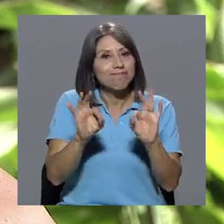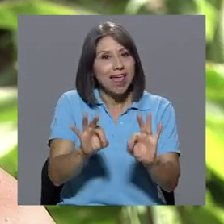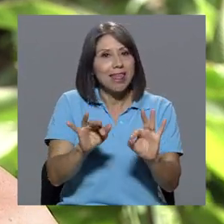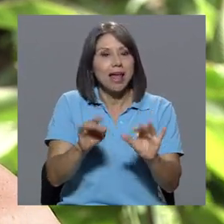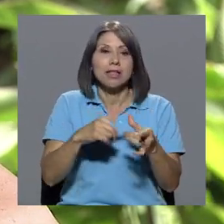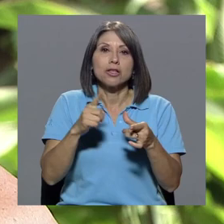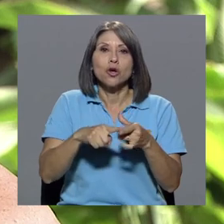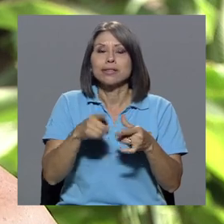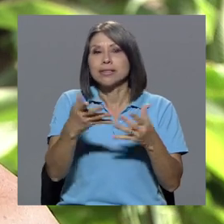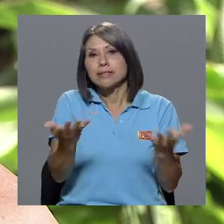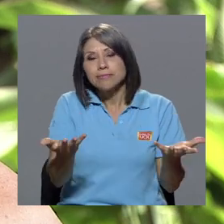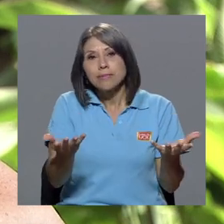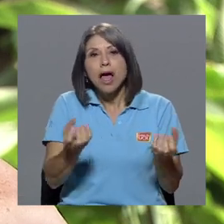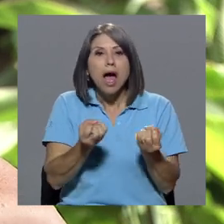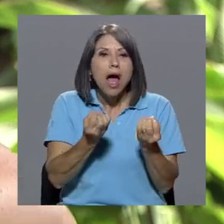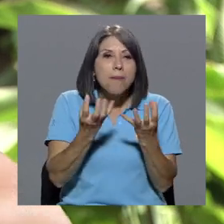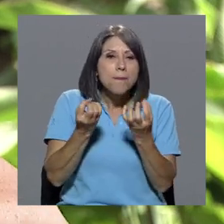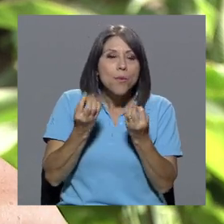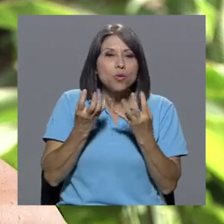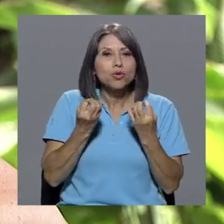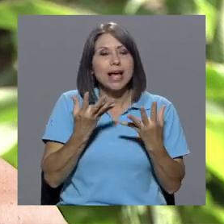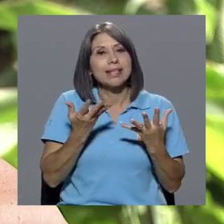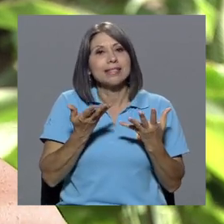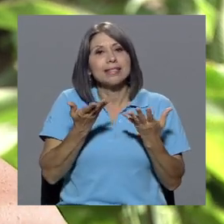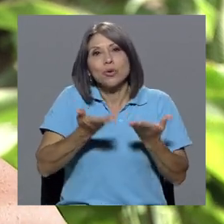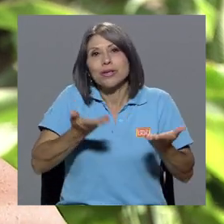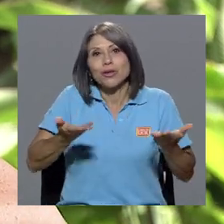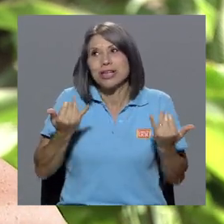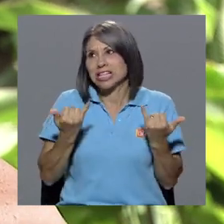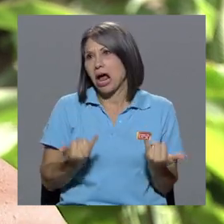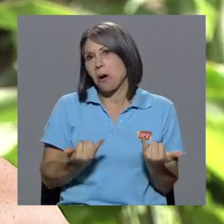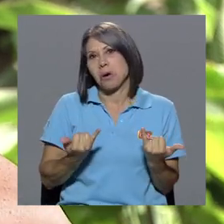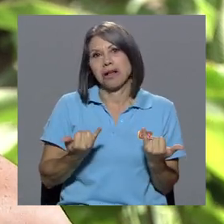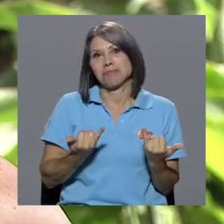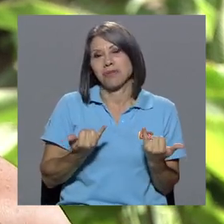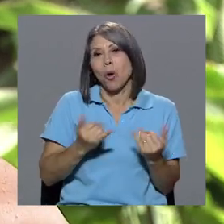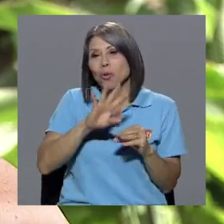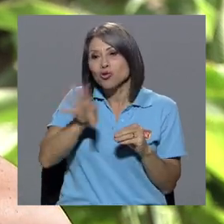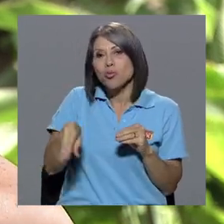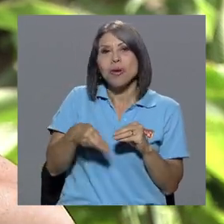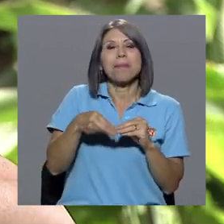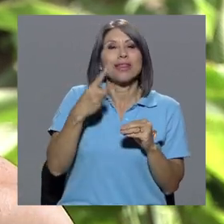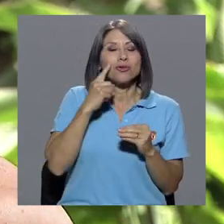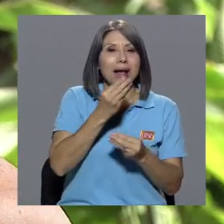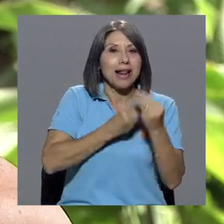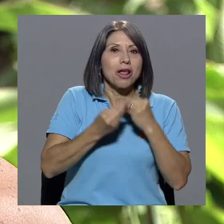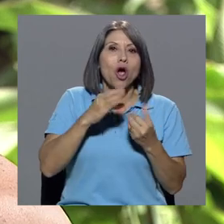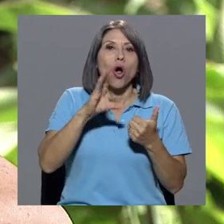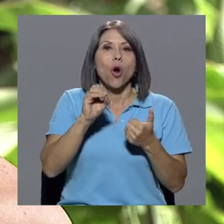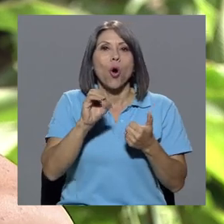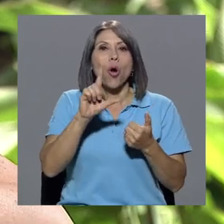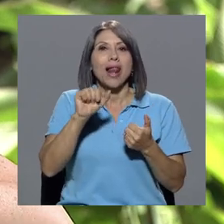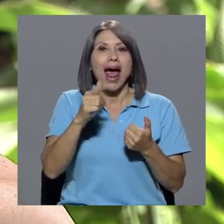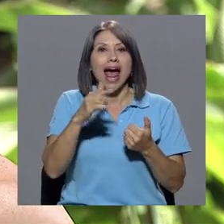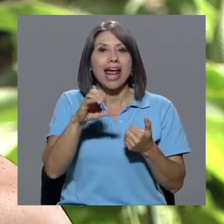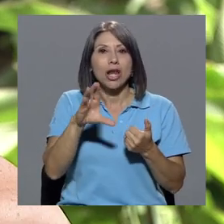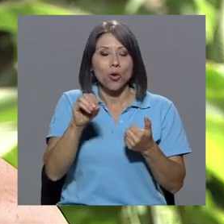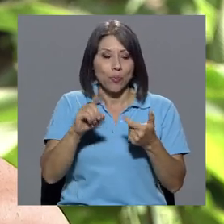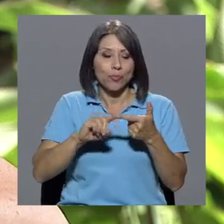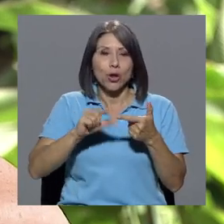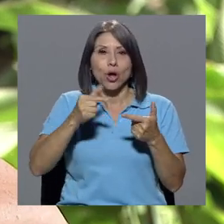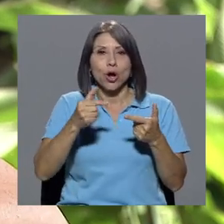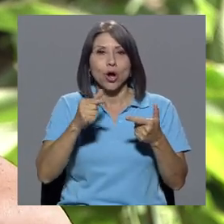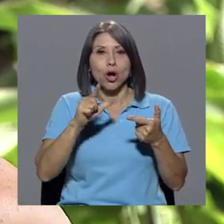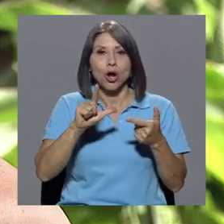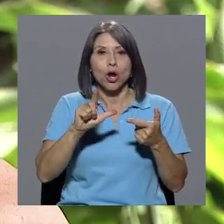medidas a tomar, pues hay muchas cuestiones ahora en el mercado de suplementos alimenticios y todo, colágeno,